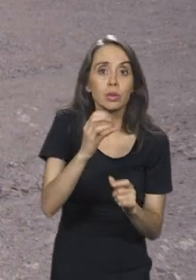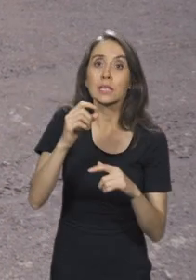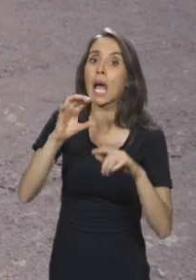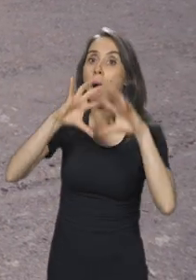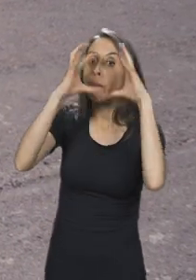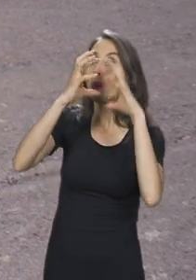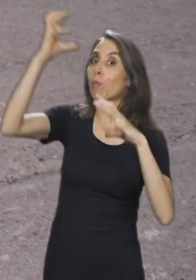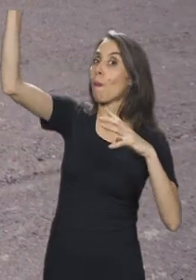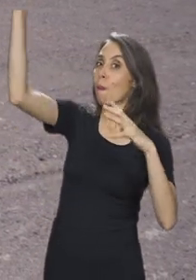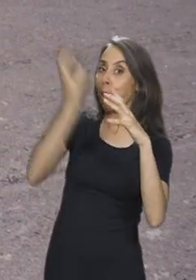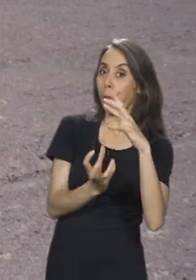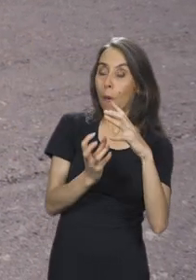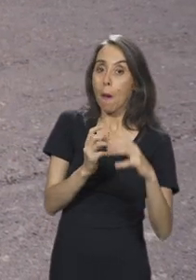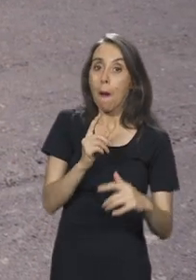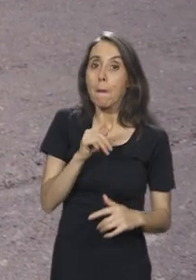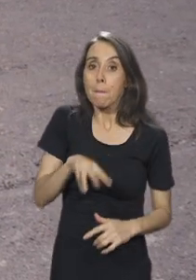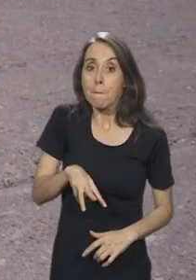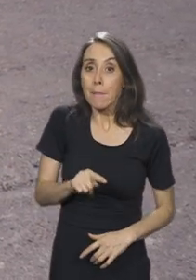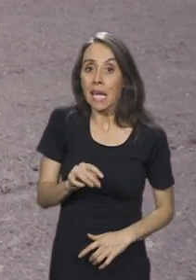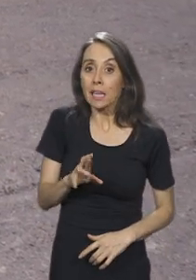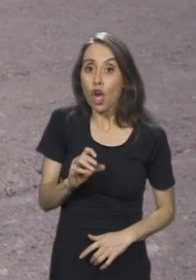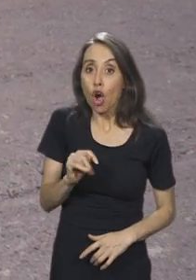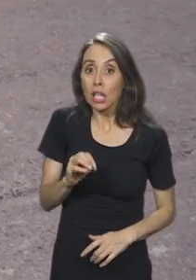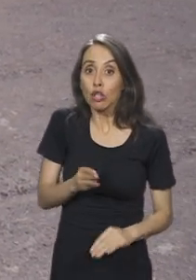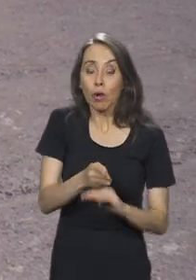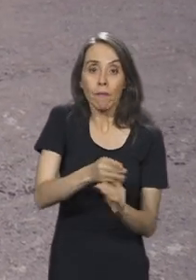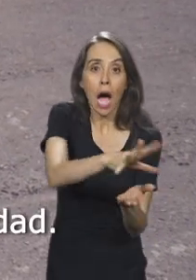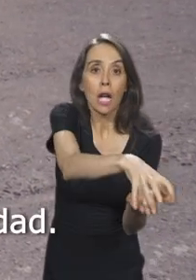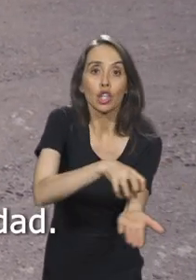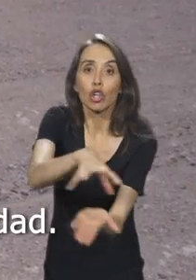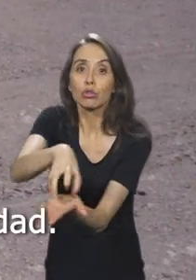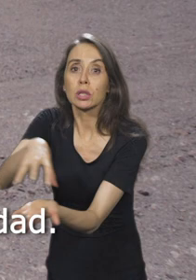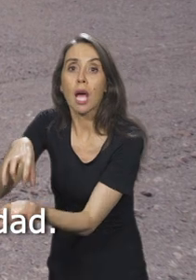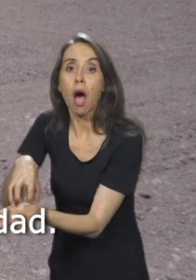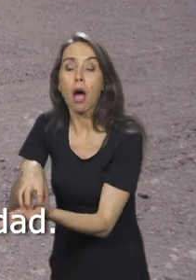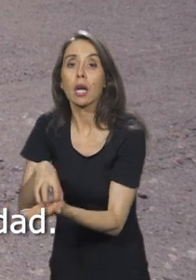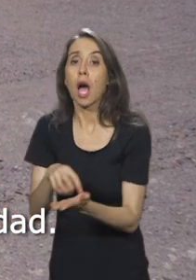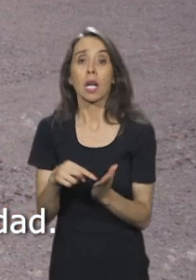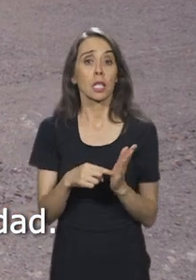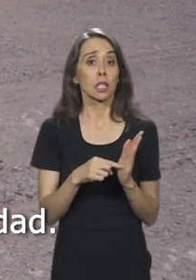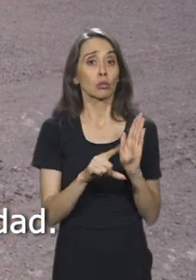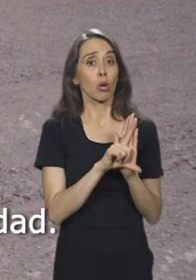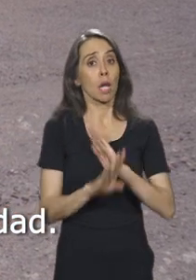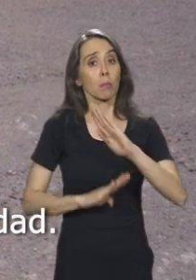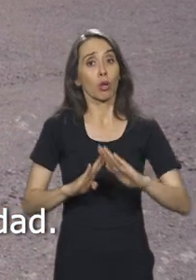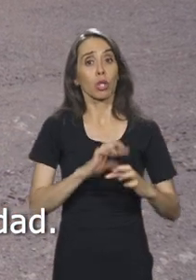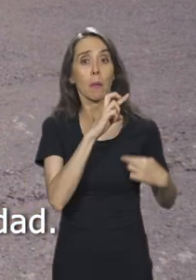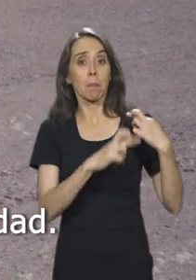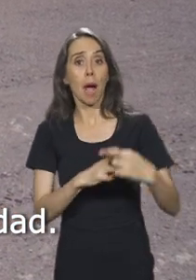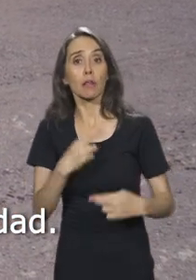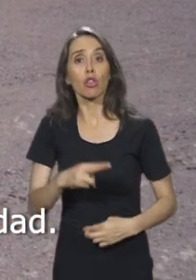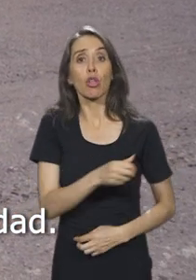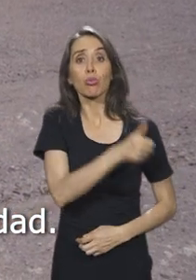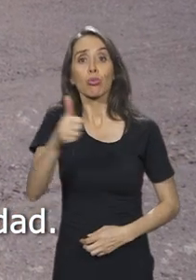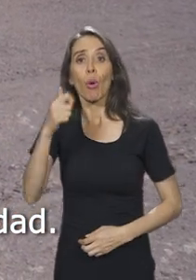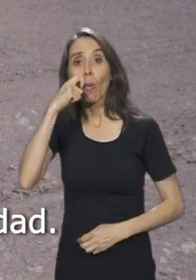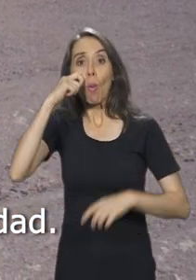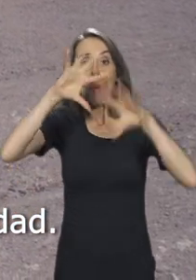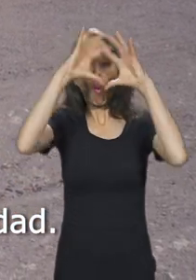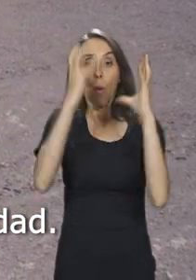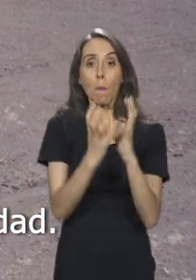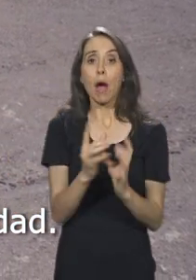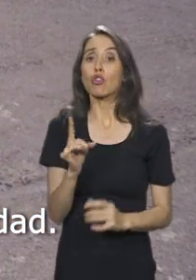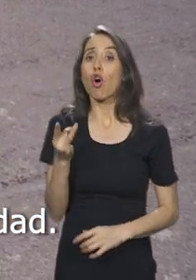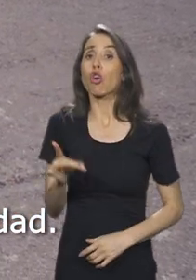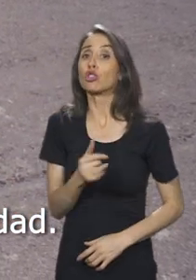meteoritos viene a sacar los meteoritos están protegidos como patrimonio de la humanidad. No, no solo patrimonio chileno, sino